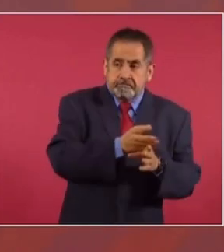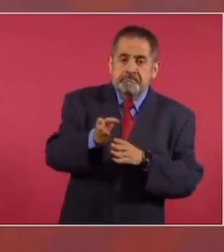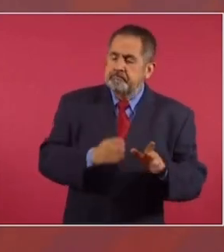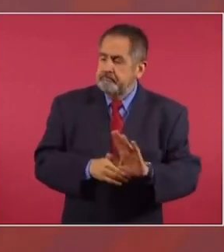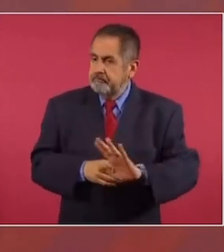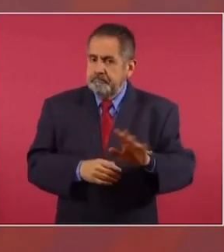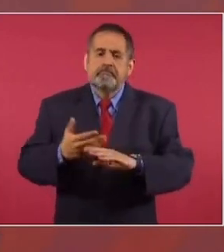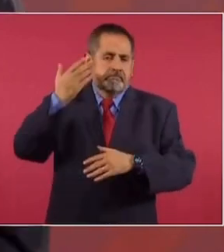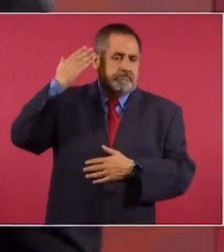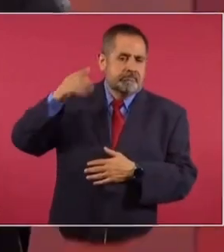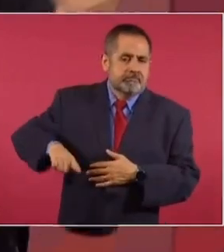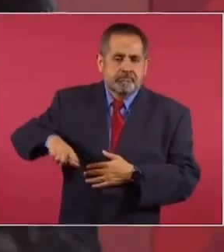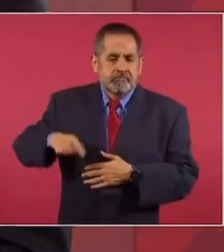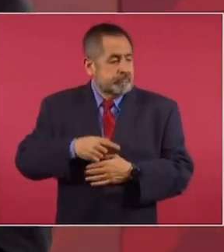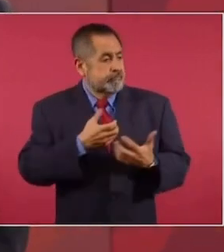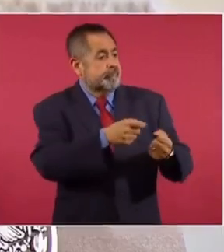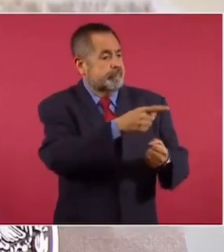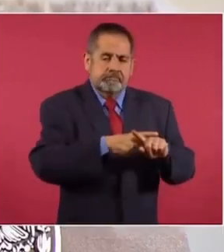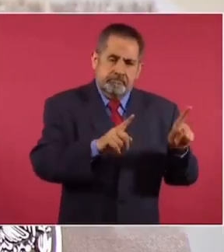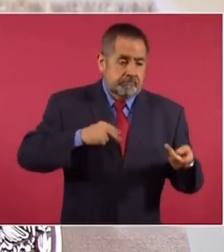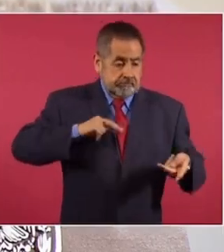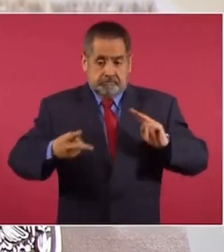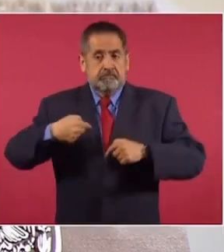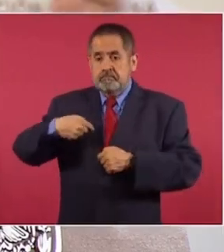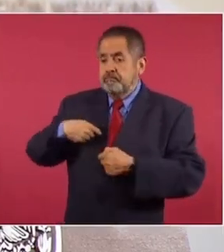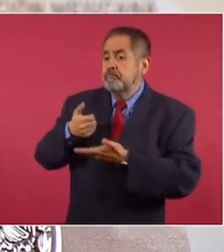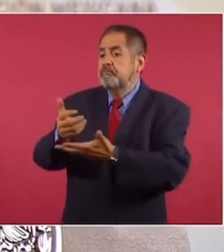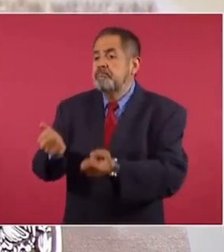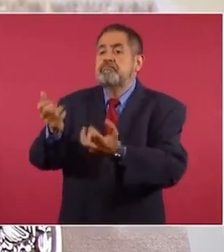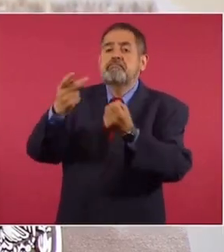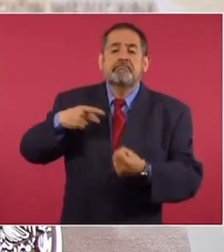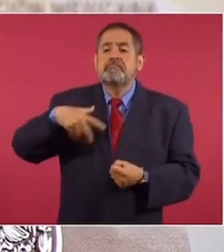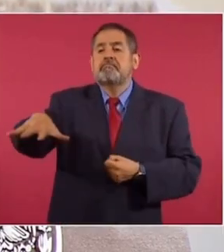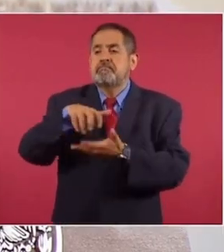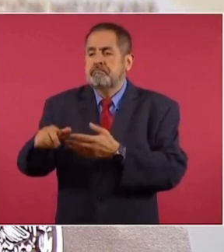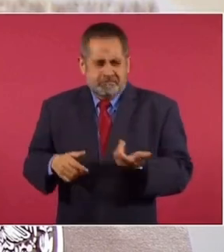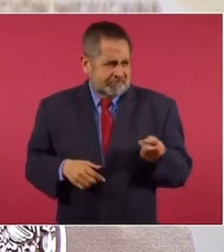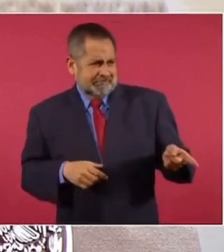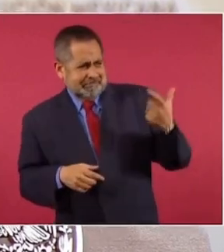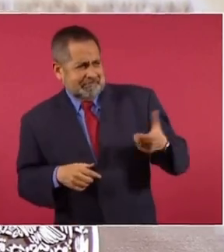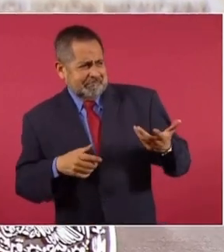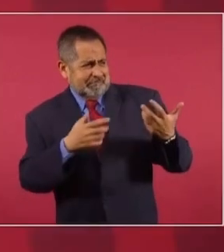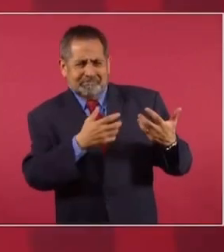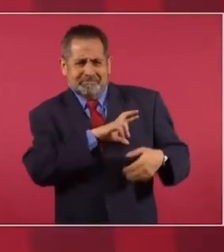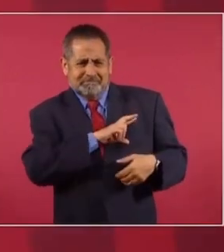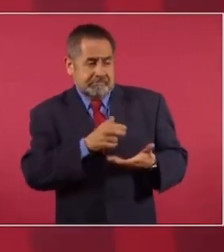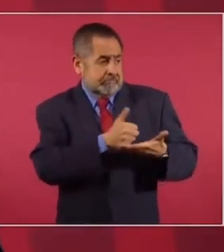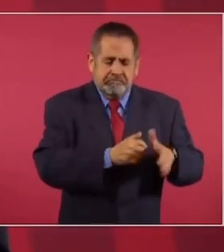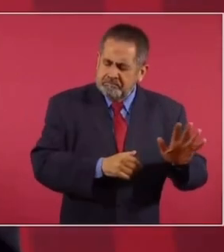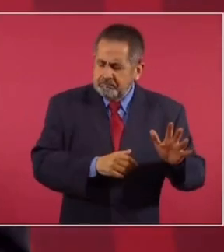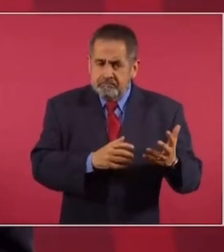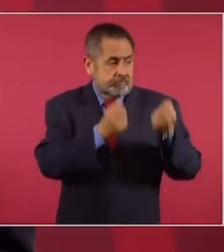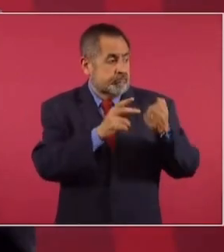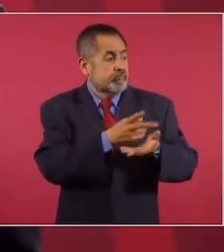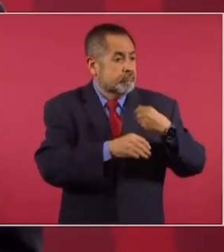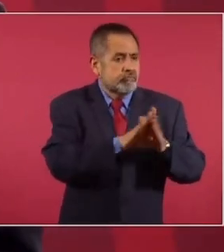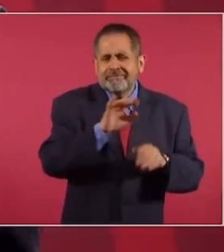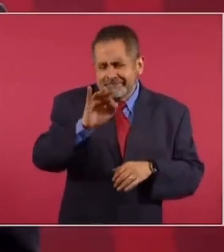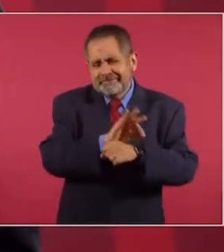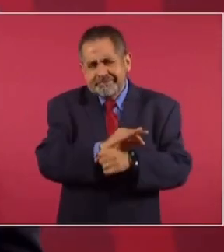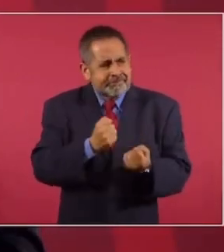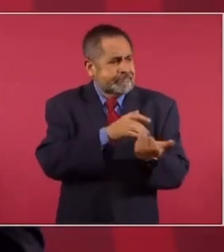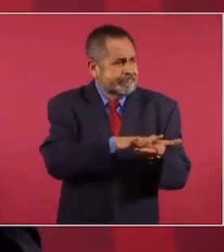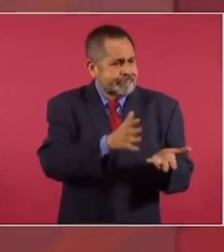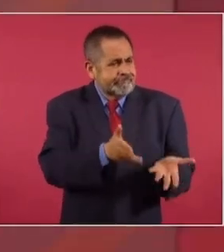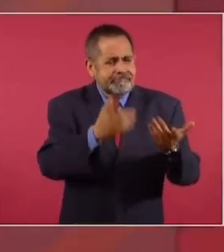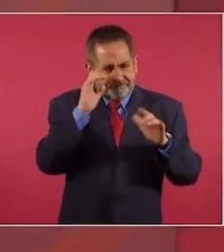también la práctica. Vamos a rescatar al pueblo, vamos a rescatar a la gente. ¿Qué vamos a estar rescatando? ¿Empresas? Sí, es importante rescatar empresas